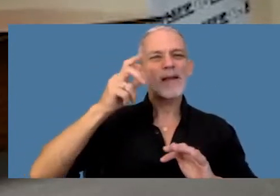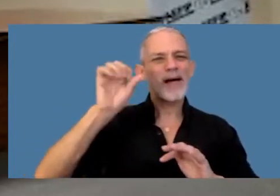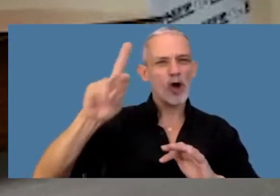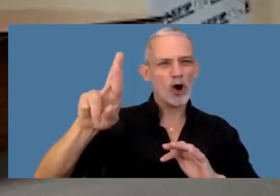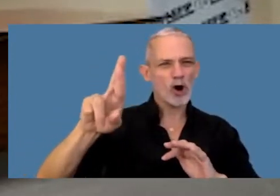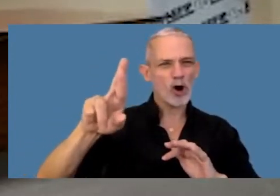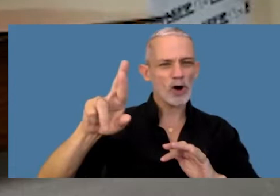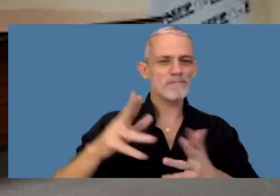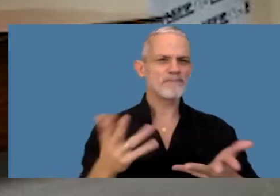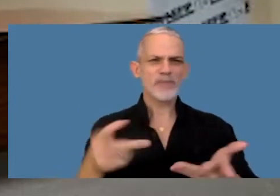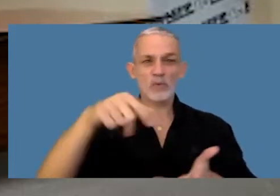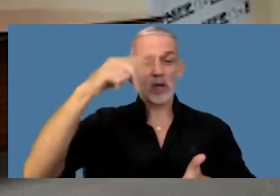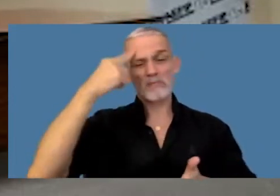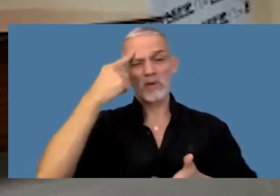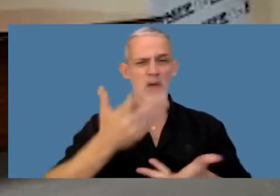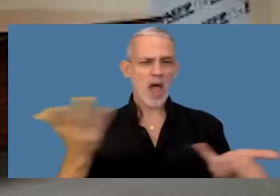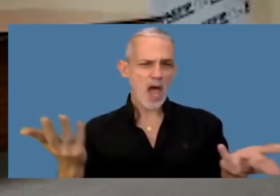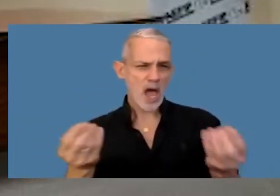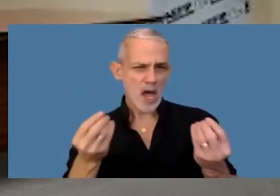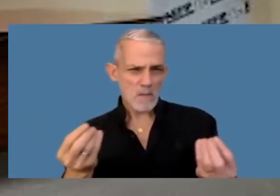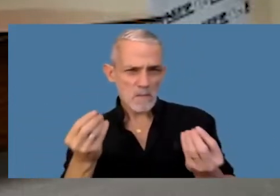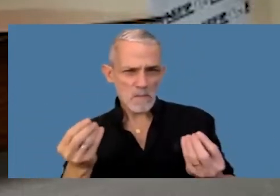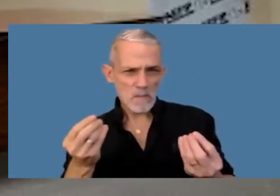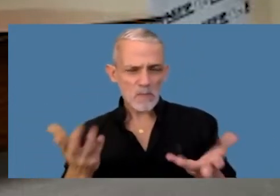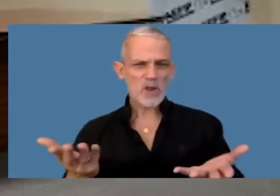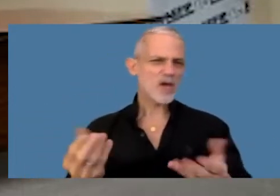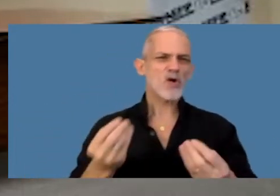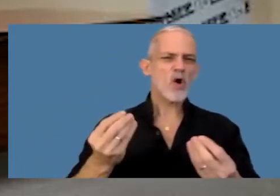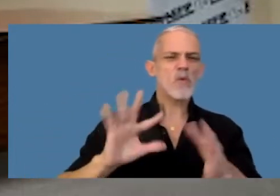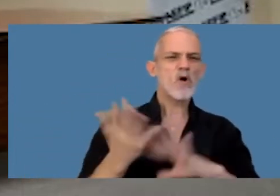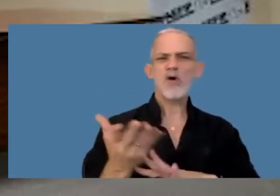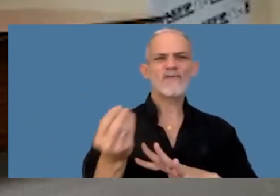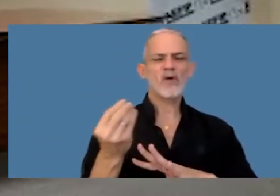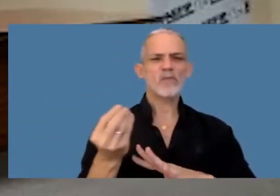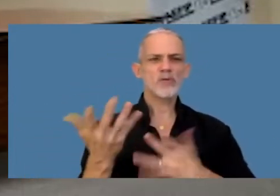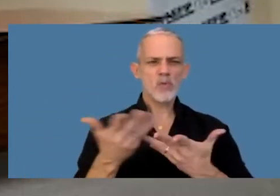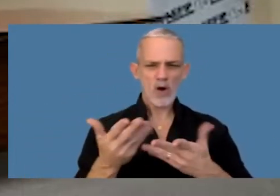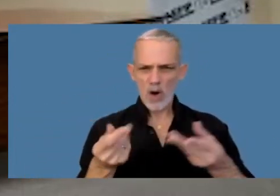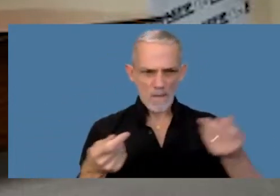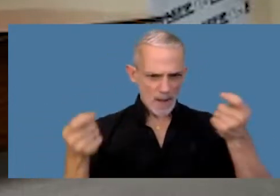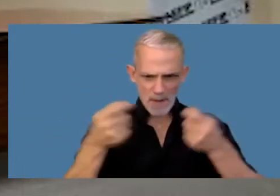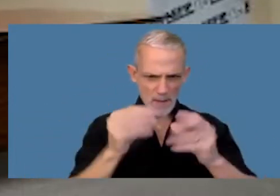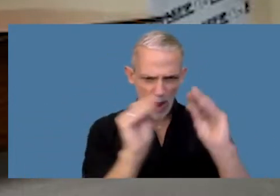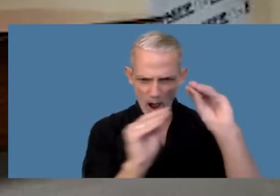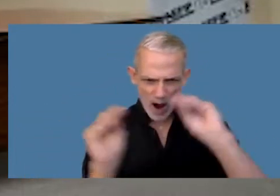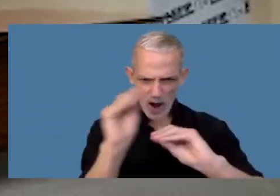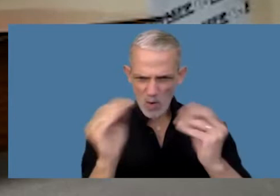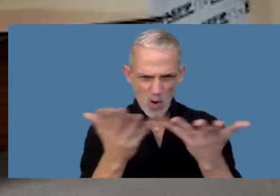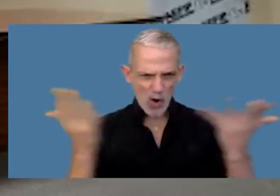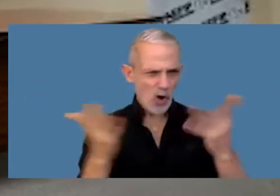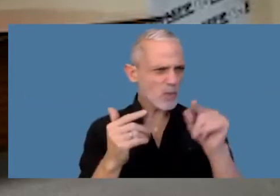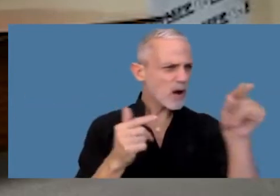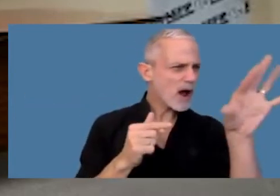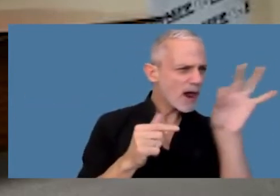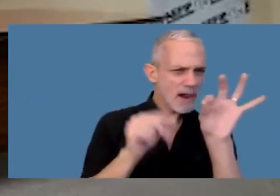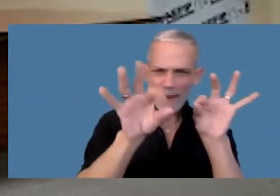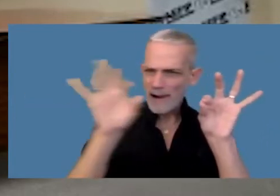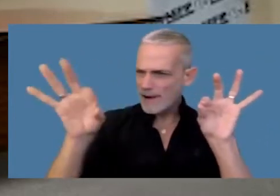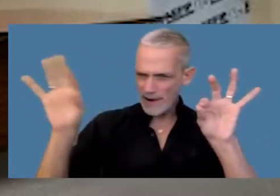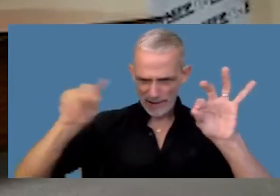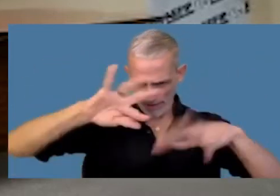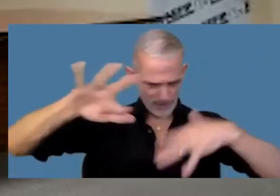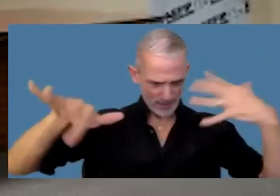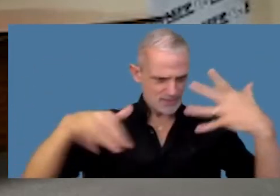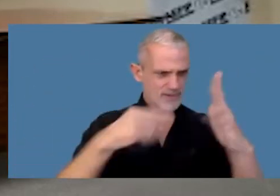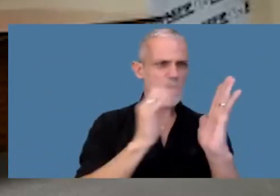ustedes dirán, bueno, pero ¿cómo se hace toda esta construcción? Porque es una maraña de normas